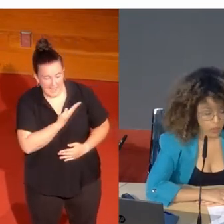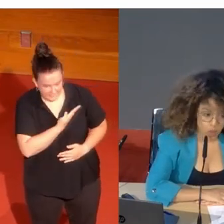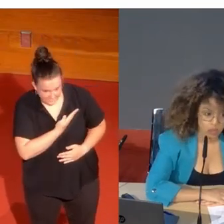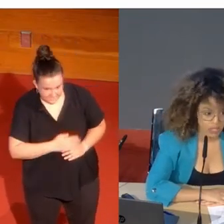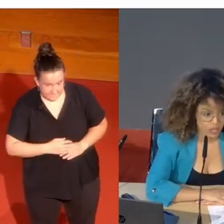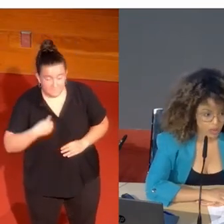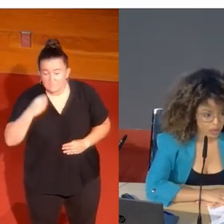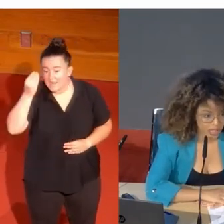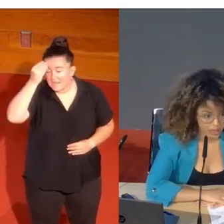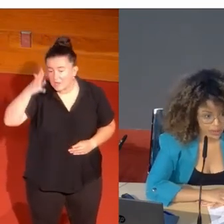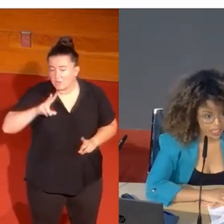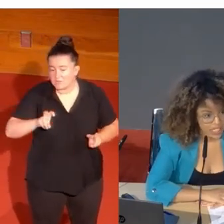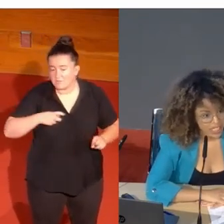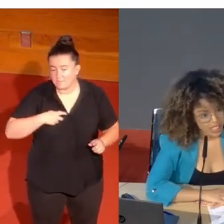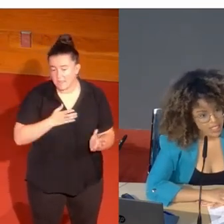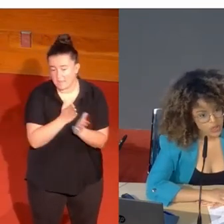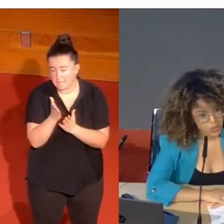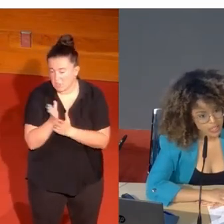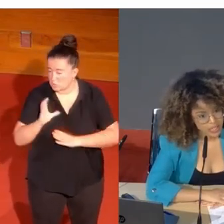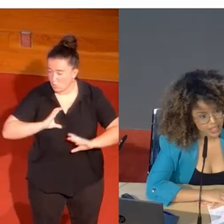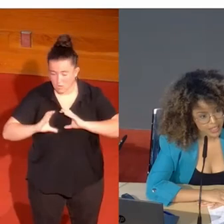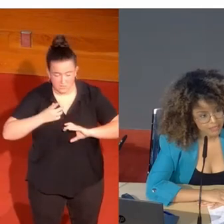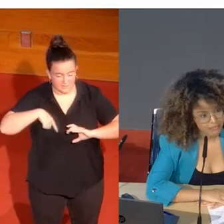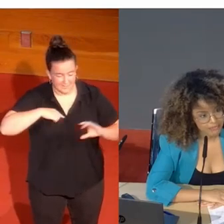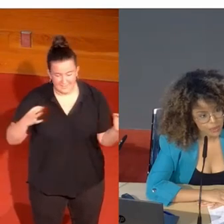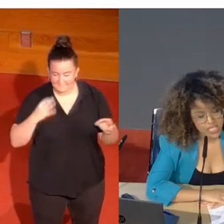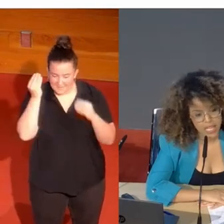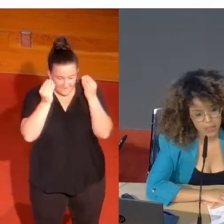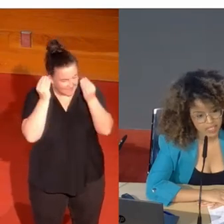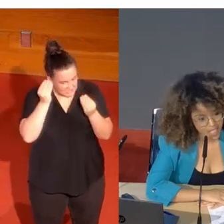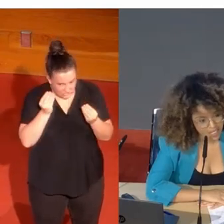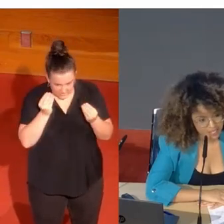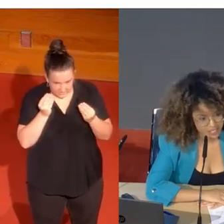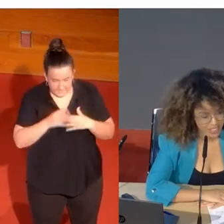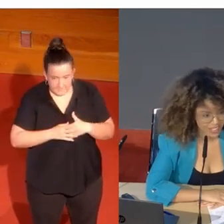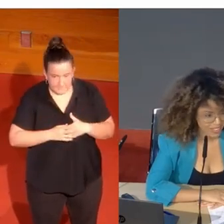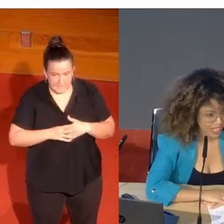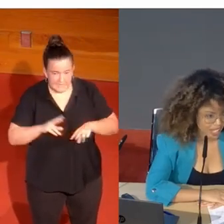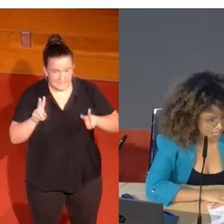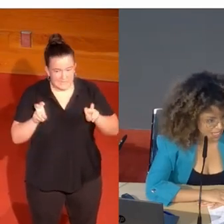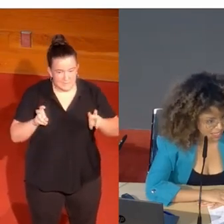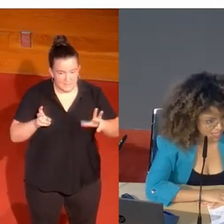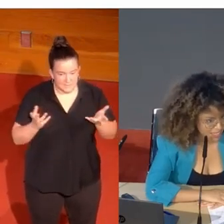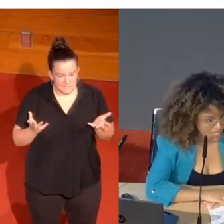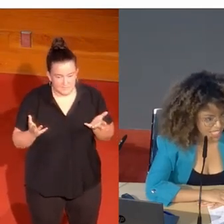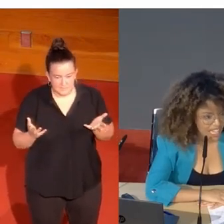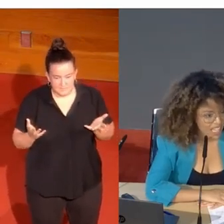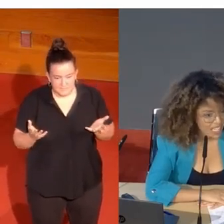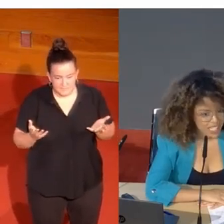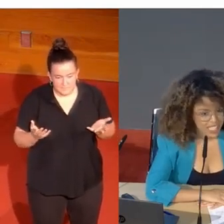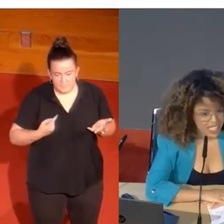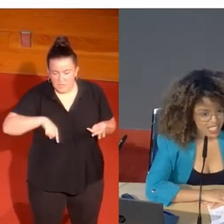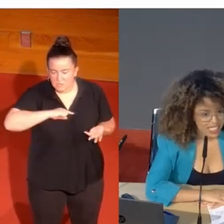reflexionar mucho en los medios de comunicación eh sobre nuestra capacidad de dejar que que